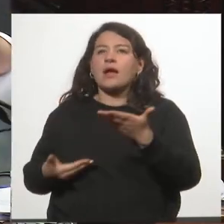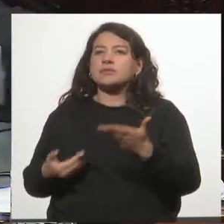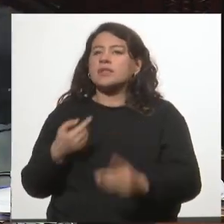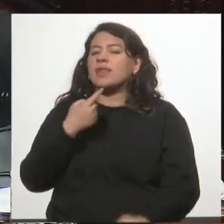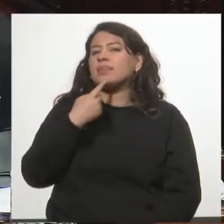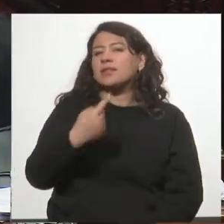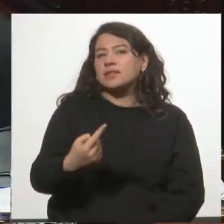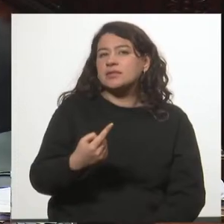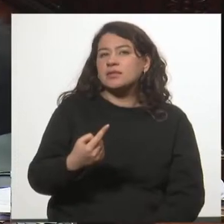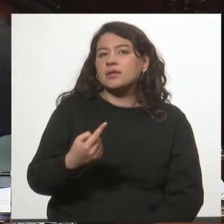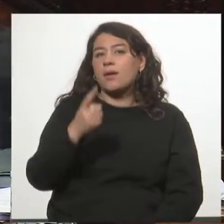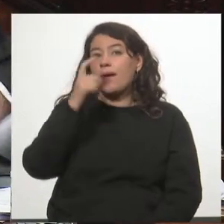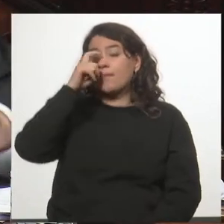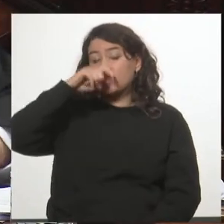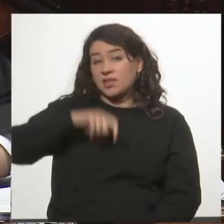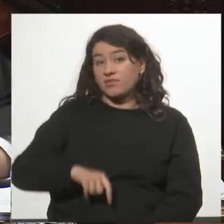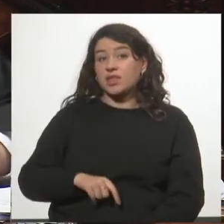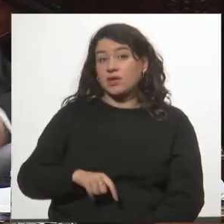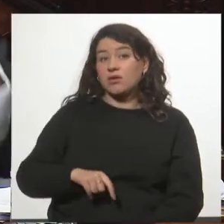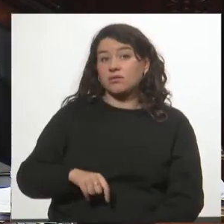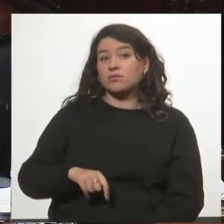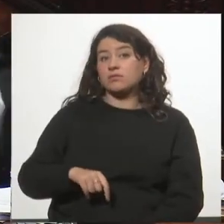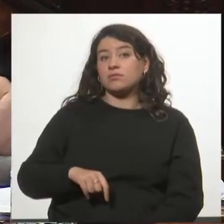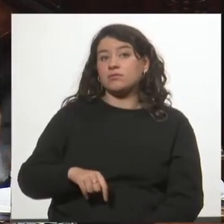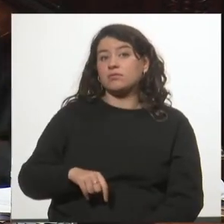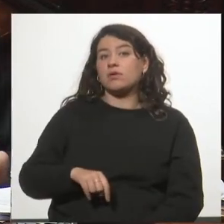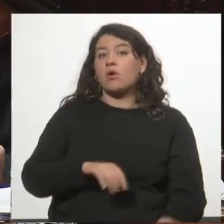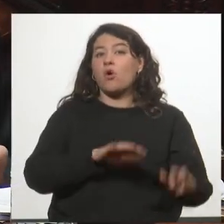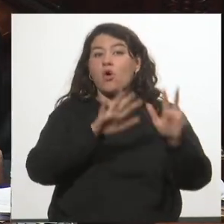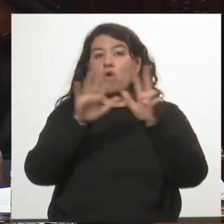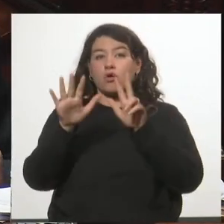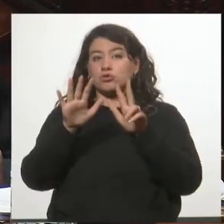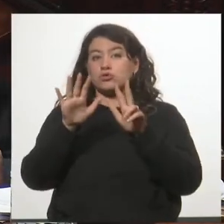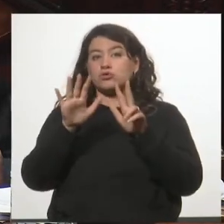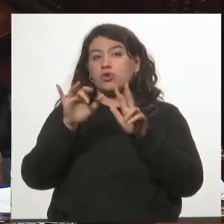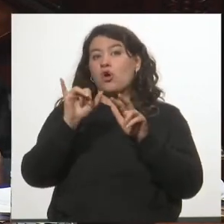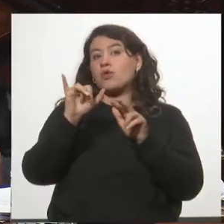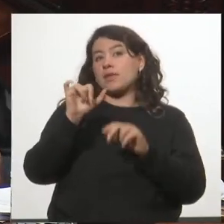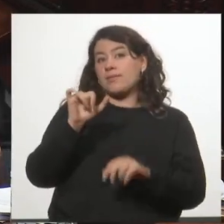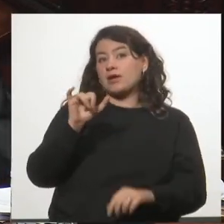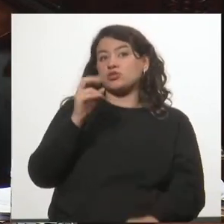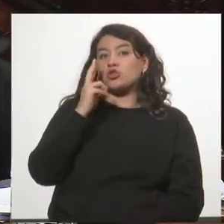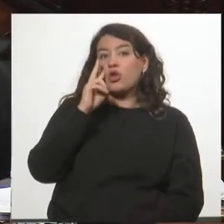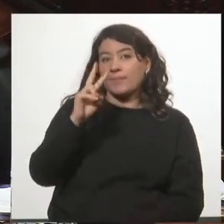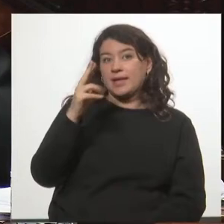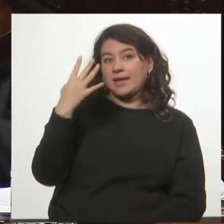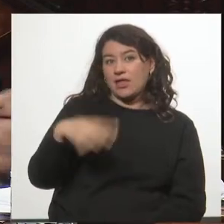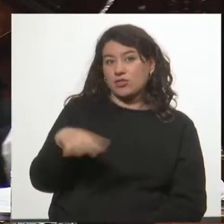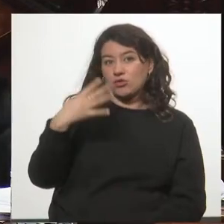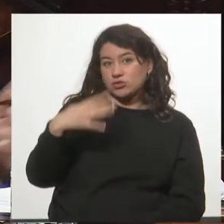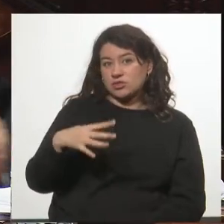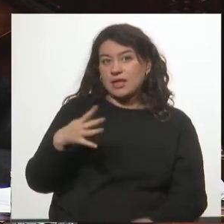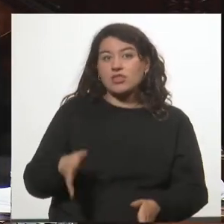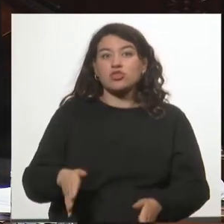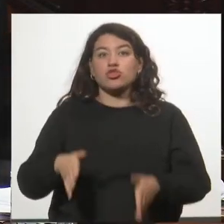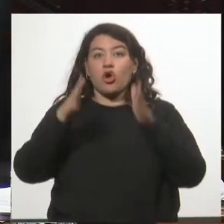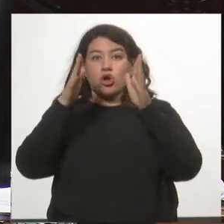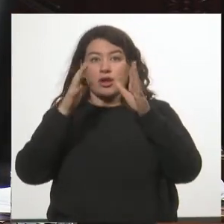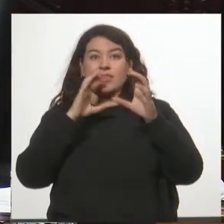en montevideo el 8 de mayo de 2014 en la torre de las